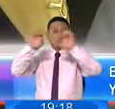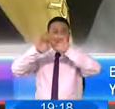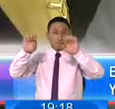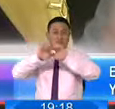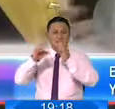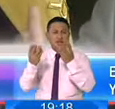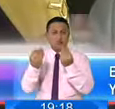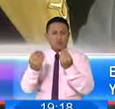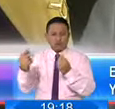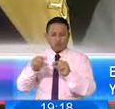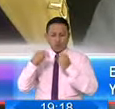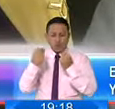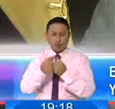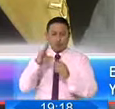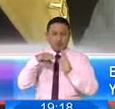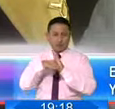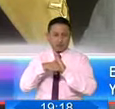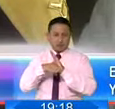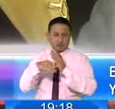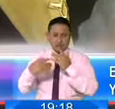financistas, grupos bancarios,